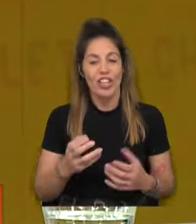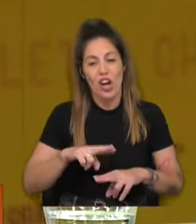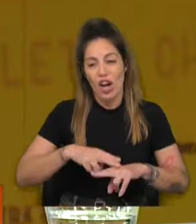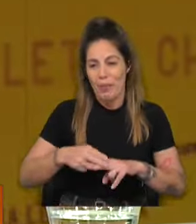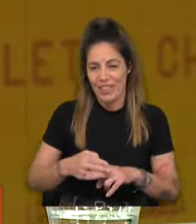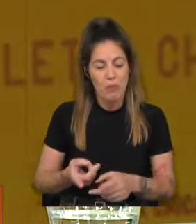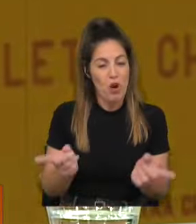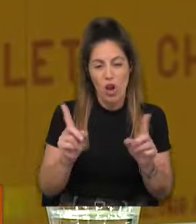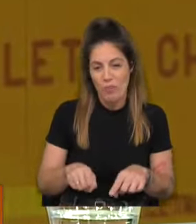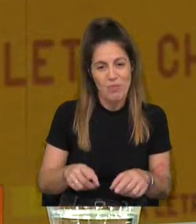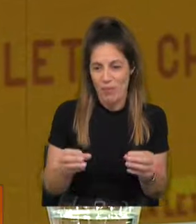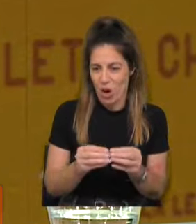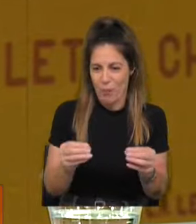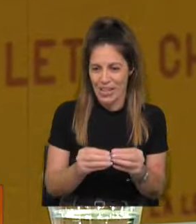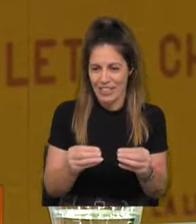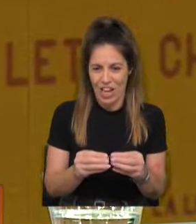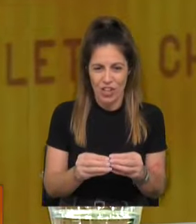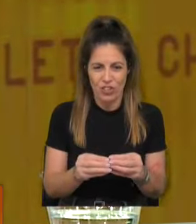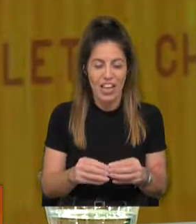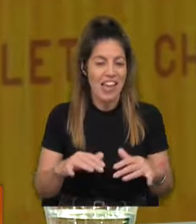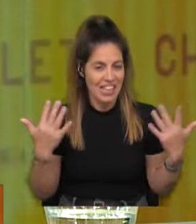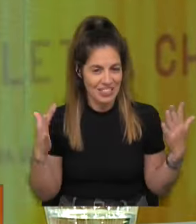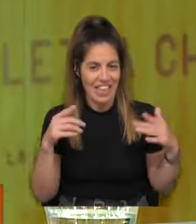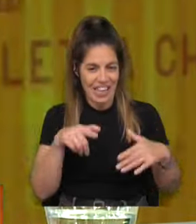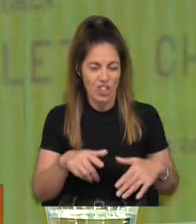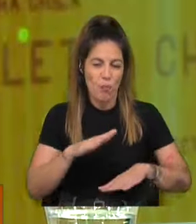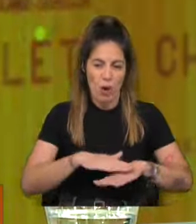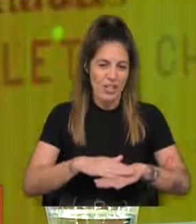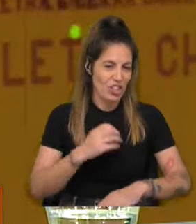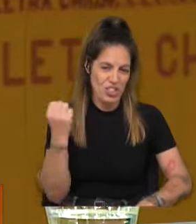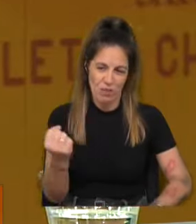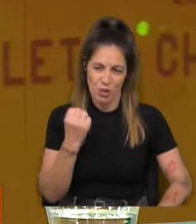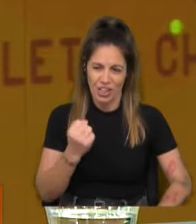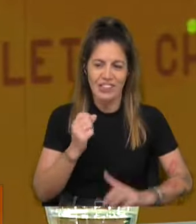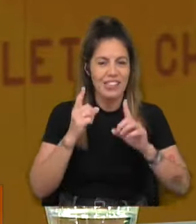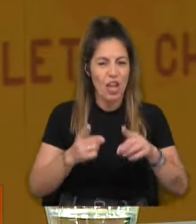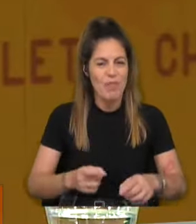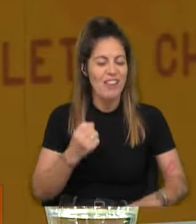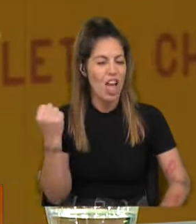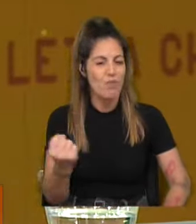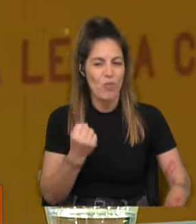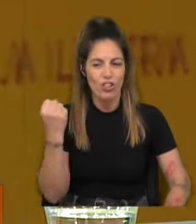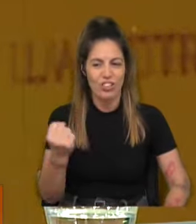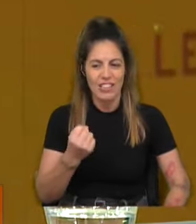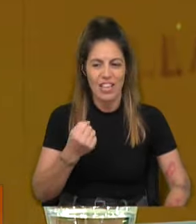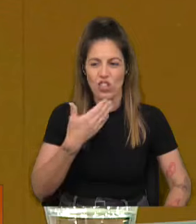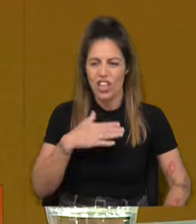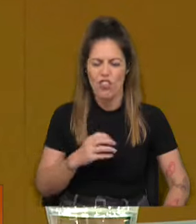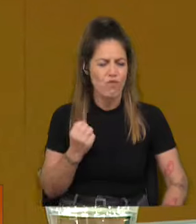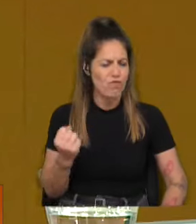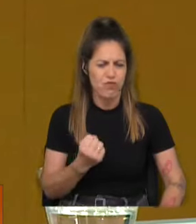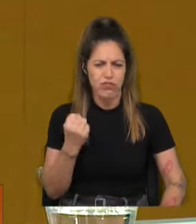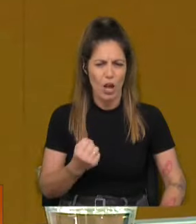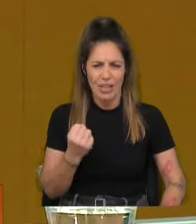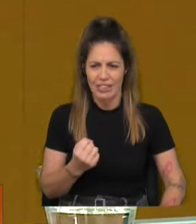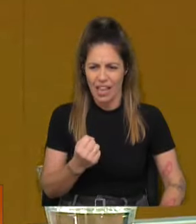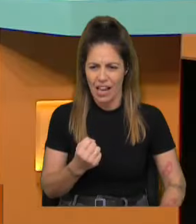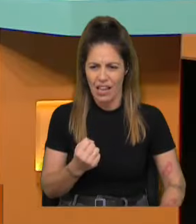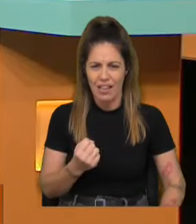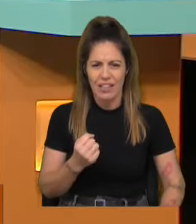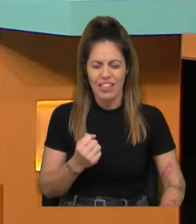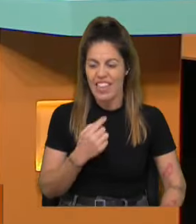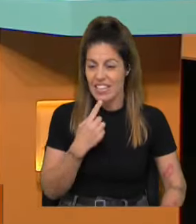mismo que mis compañeros del panel saludar estas instancias tan importantes y también Resaltar la importancia entiendo yo fundamental y saludarlos este